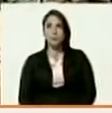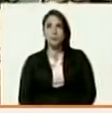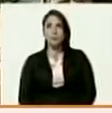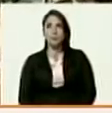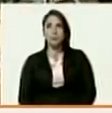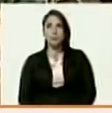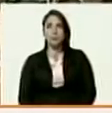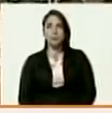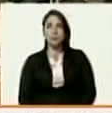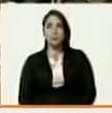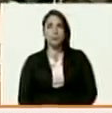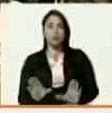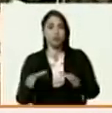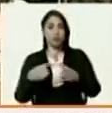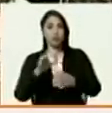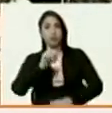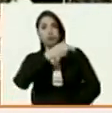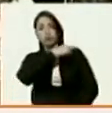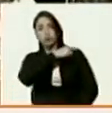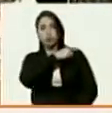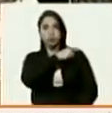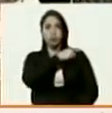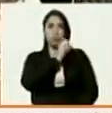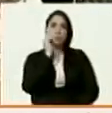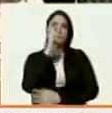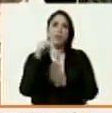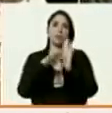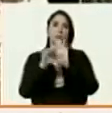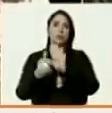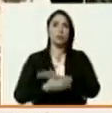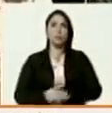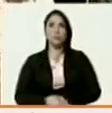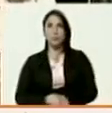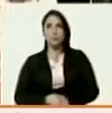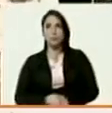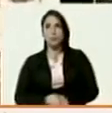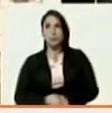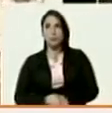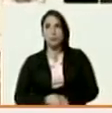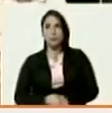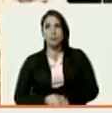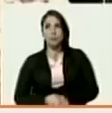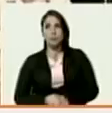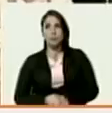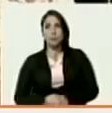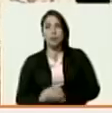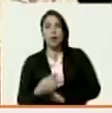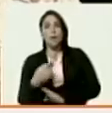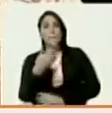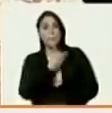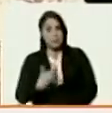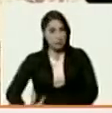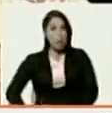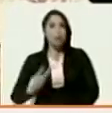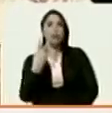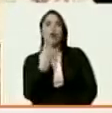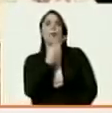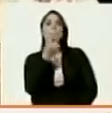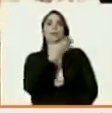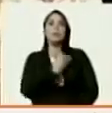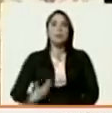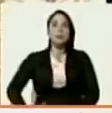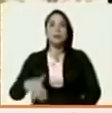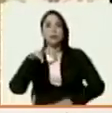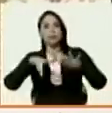La Junta Directiva de la Asamblea Nacional Constituyente, presidente, los dos vicepresidentes, secretario,